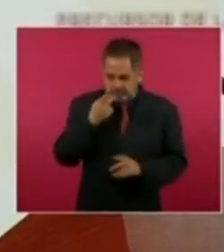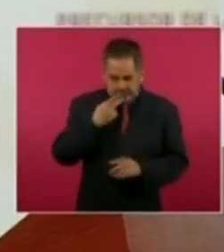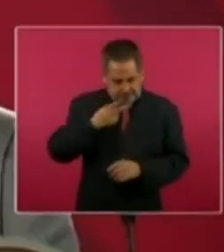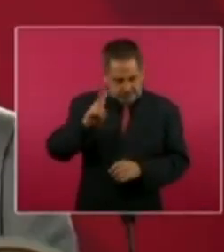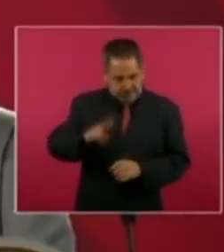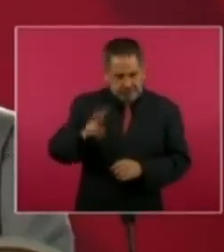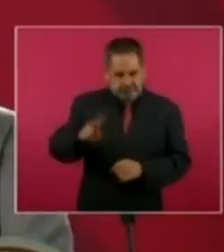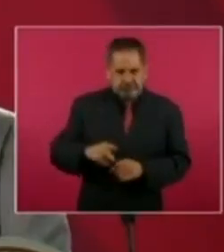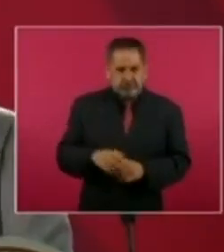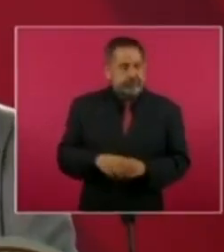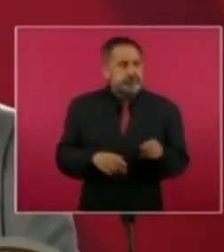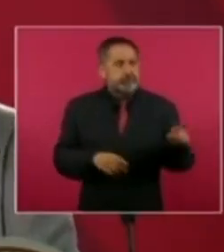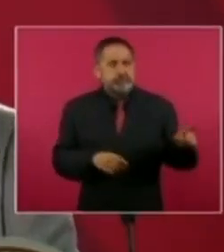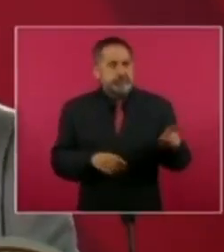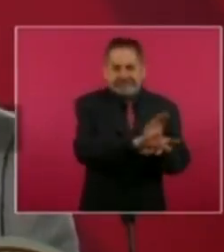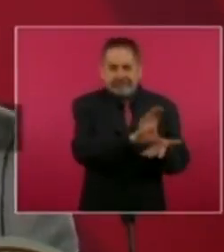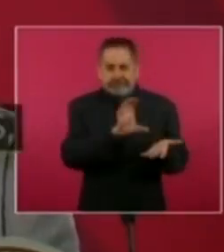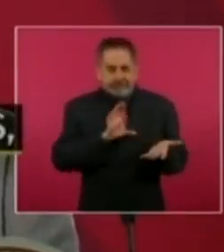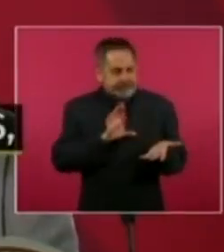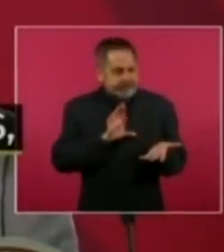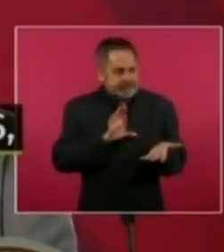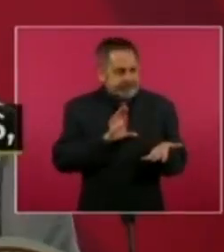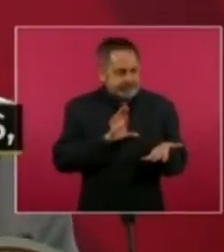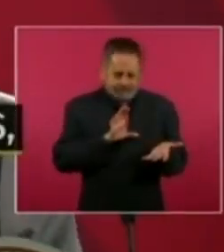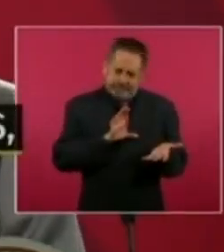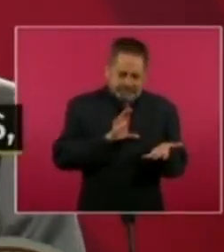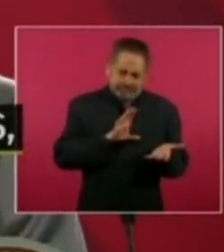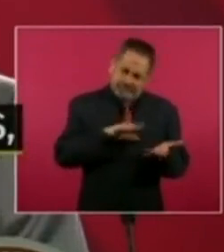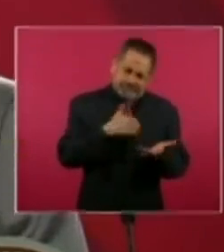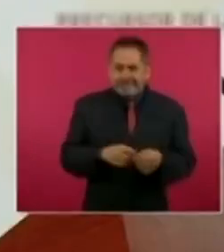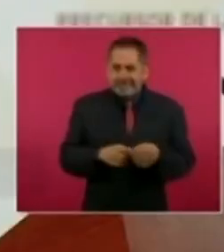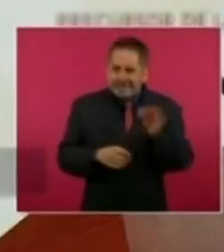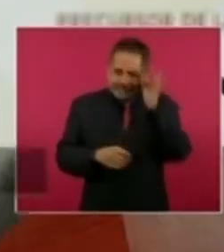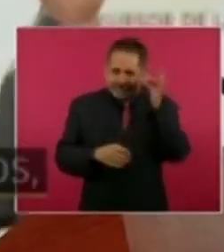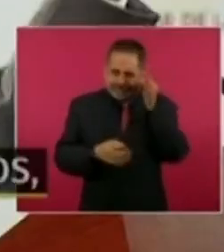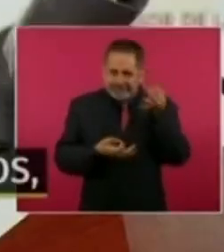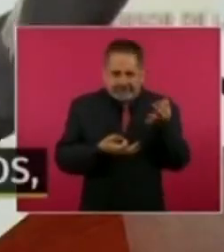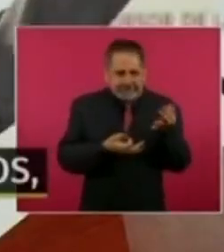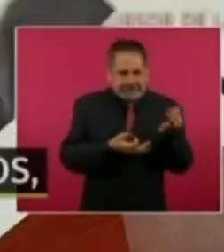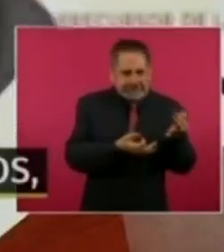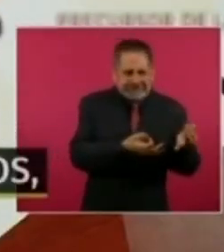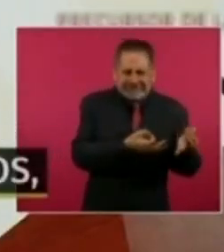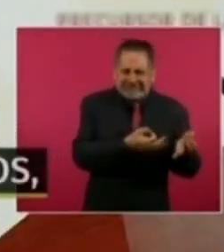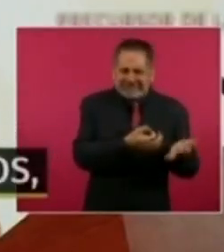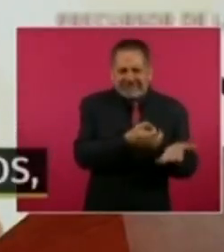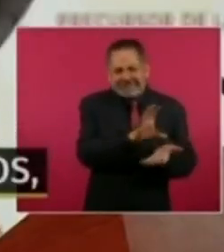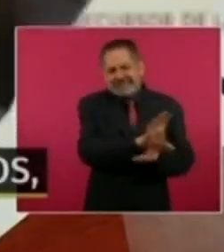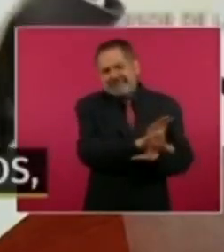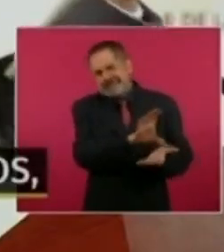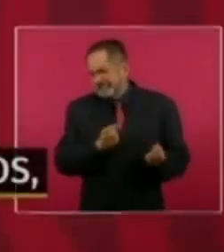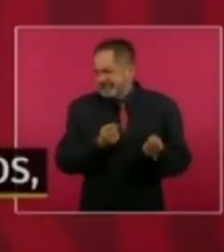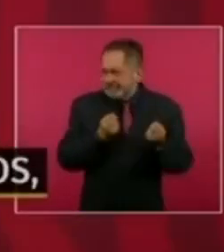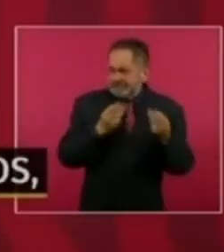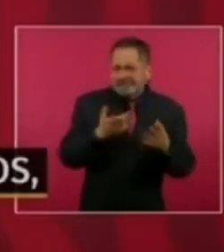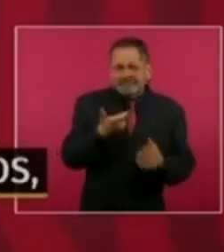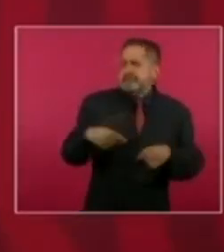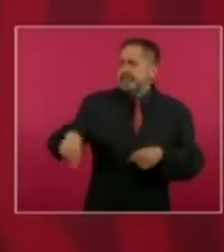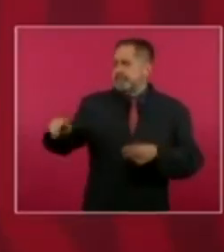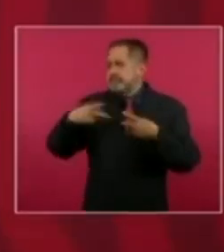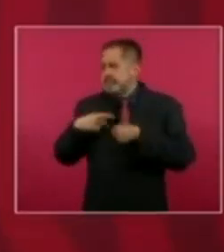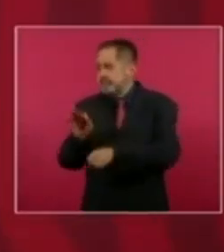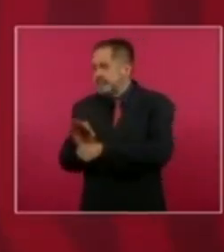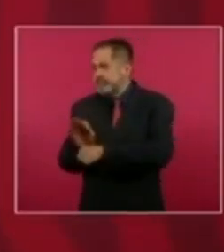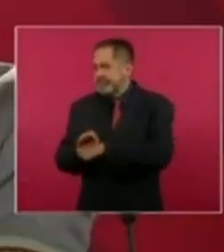plata, no resisten cañonazos, no resisten las tentaciones. O son representantes de grupos de intereses